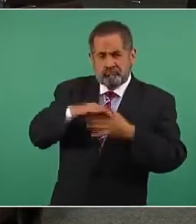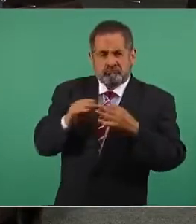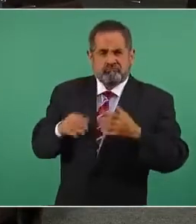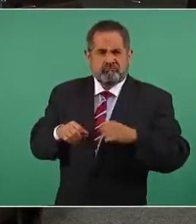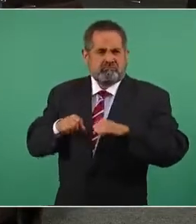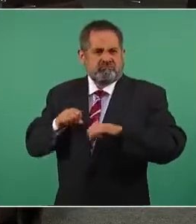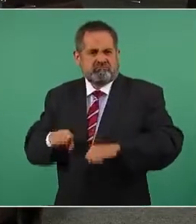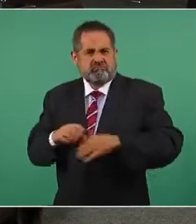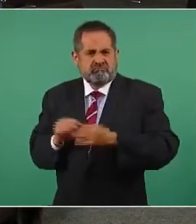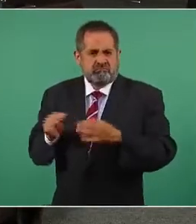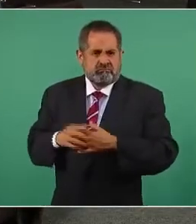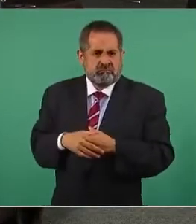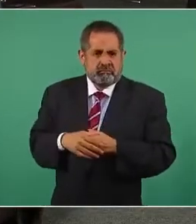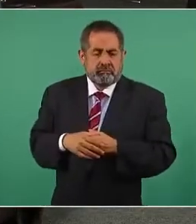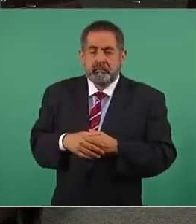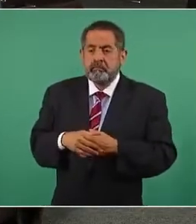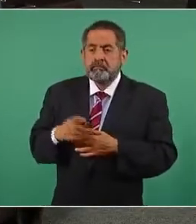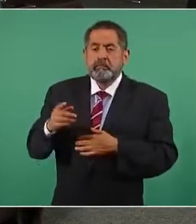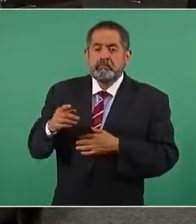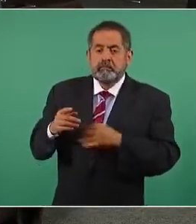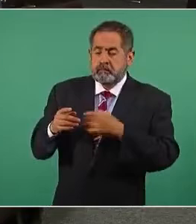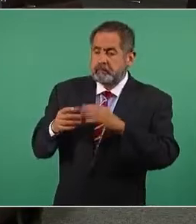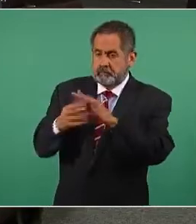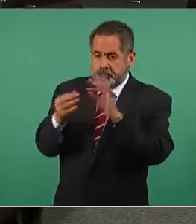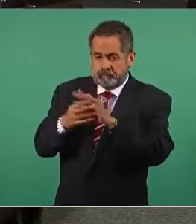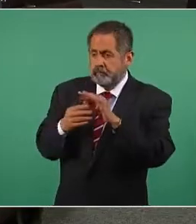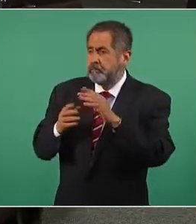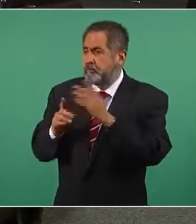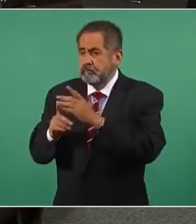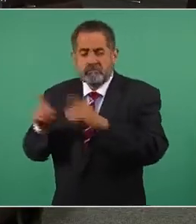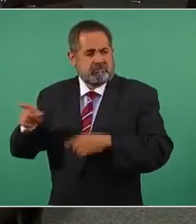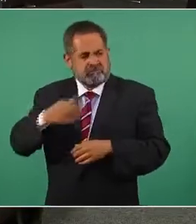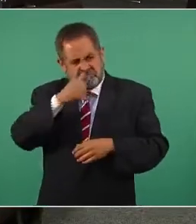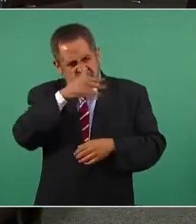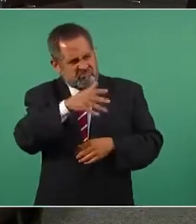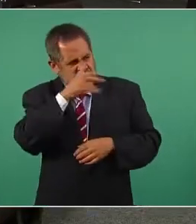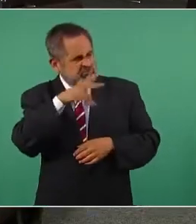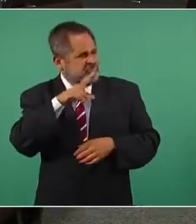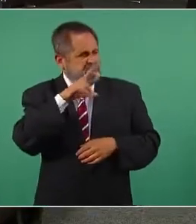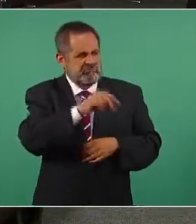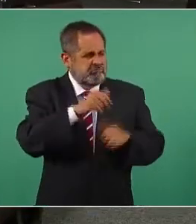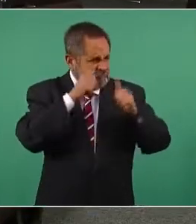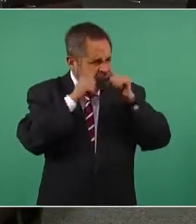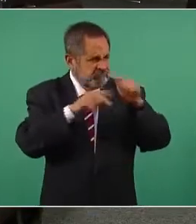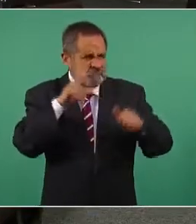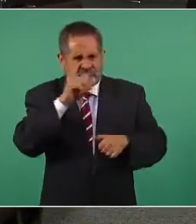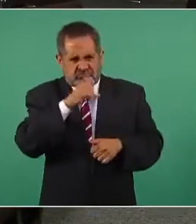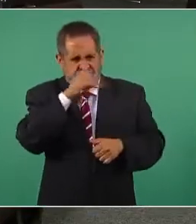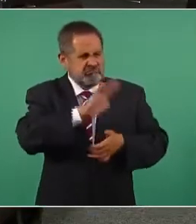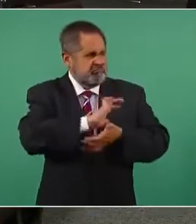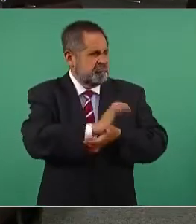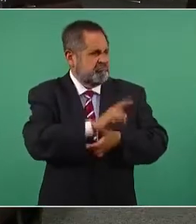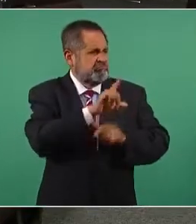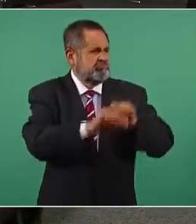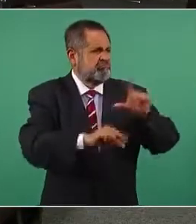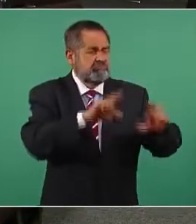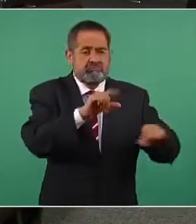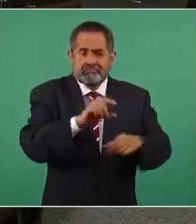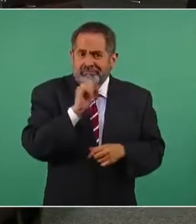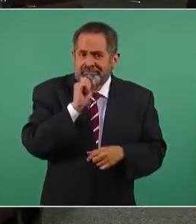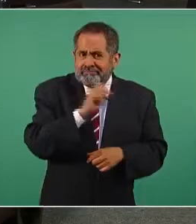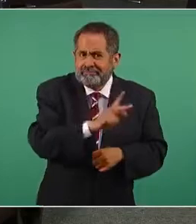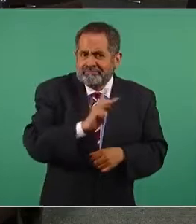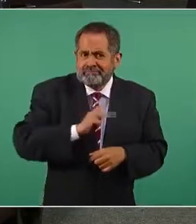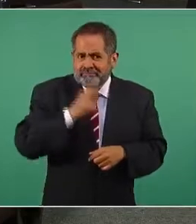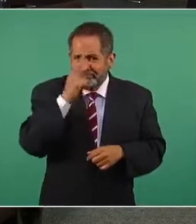les dice, no se les va a recibir, pero muy groseramente, prepotente, ¿no? Incluso discriminando a algunos de los